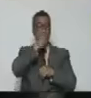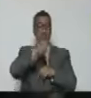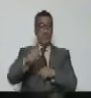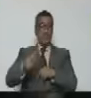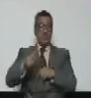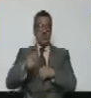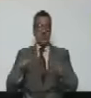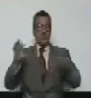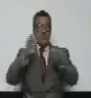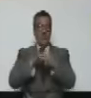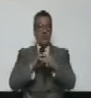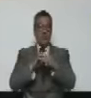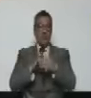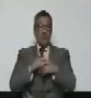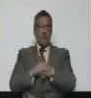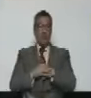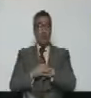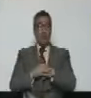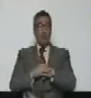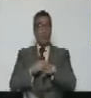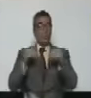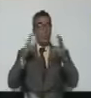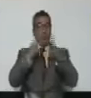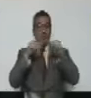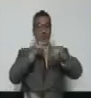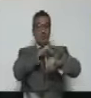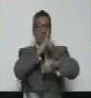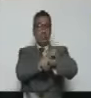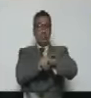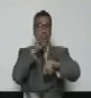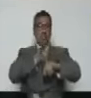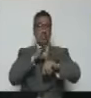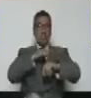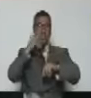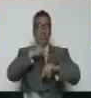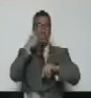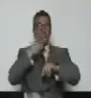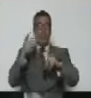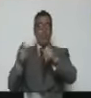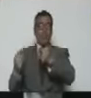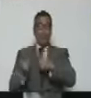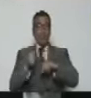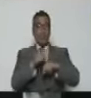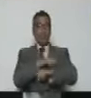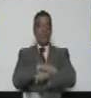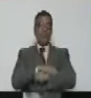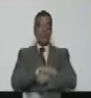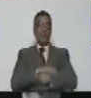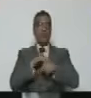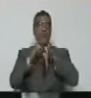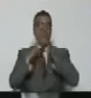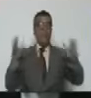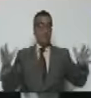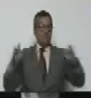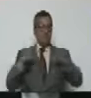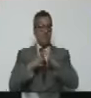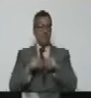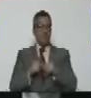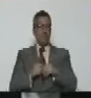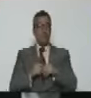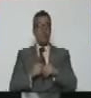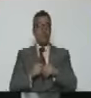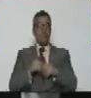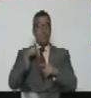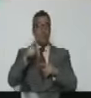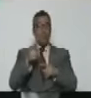se ha unido con todas sus fuerzas sociales, políticas, económicas, en su inmensa mayoría,